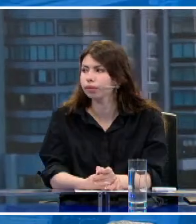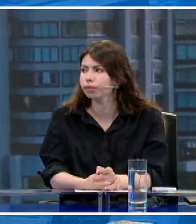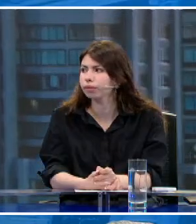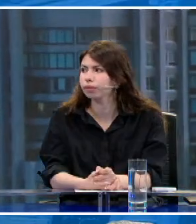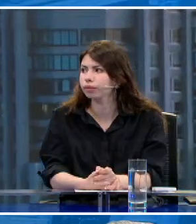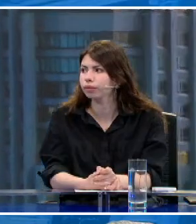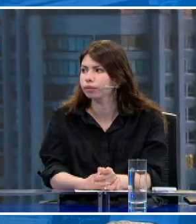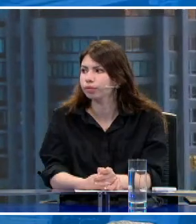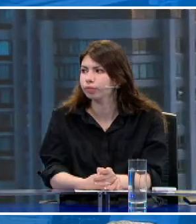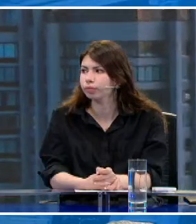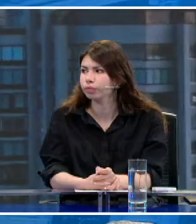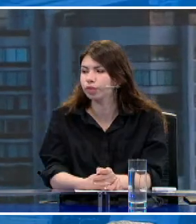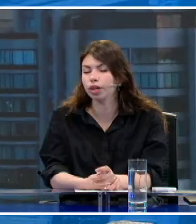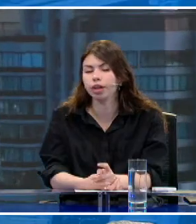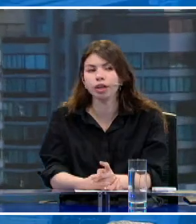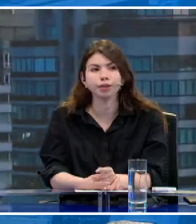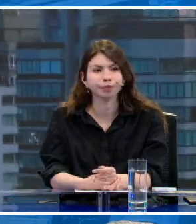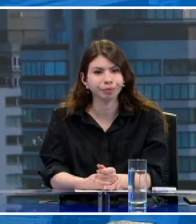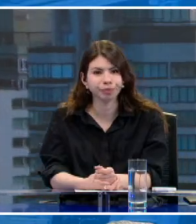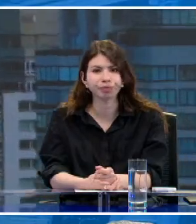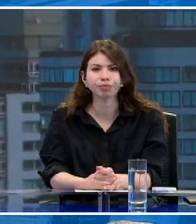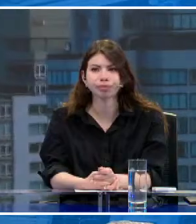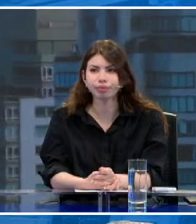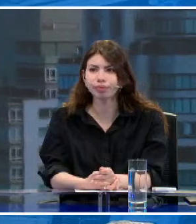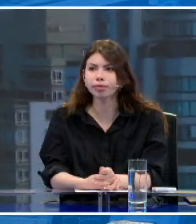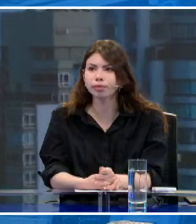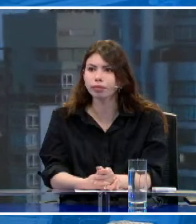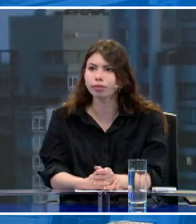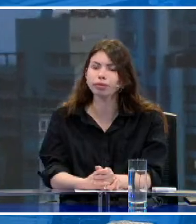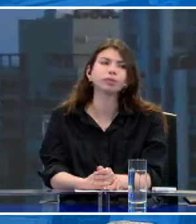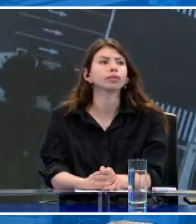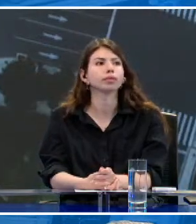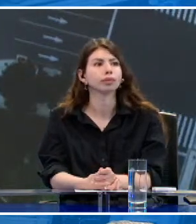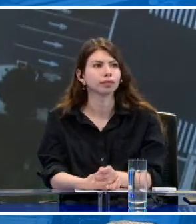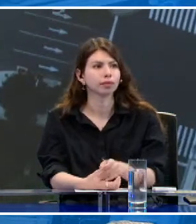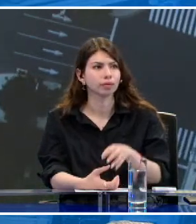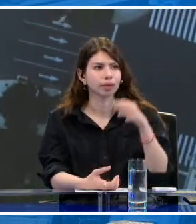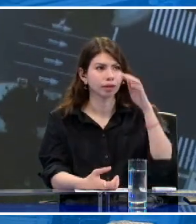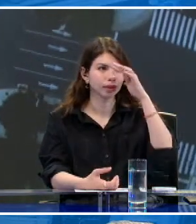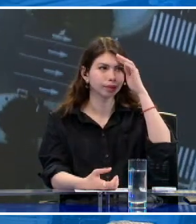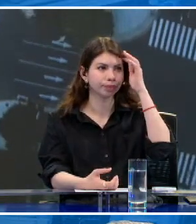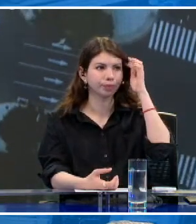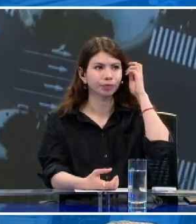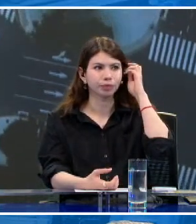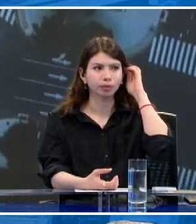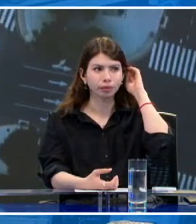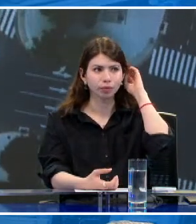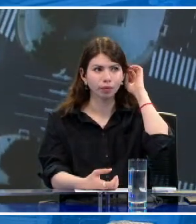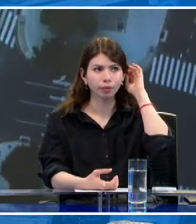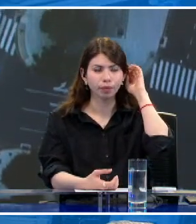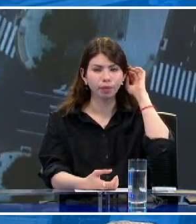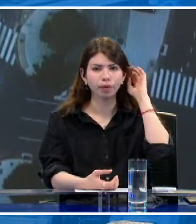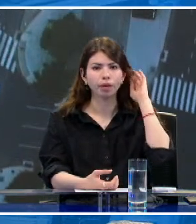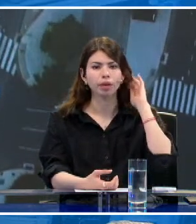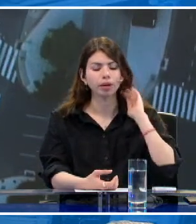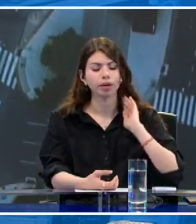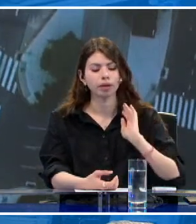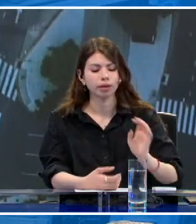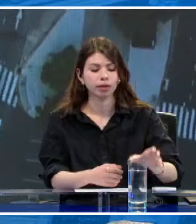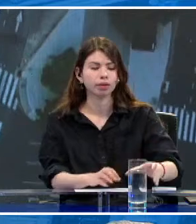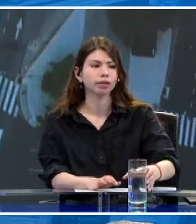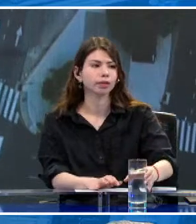que era Nicolás Pose, ¿te acordás? Que era el jefe de gabinete, pero que tenía pánico. Bueno, me parecía que era, la verdad, una